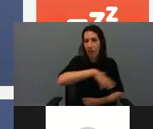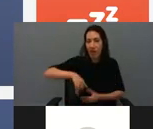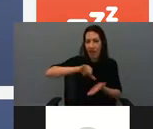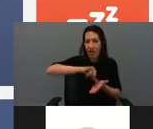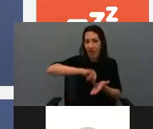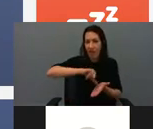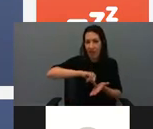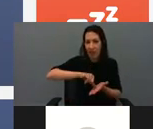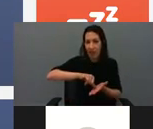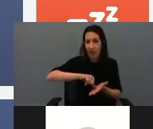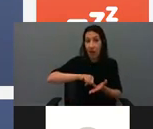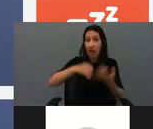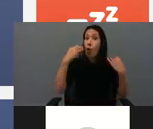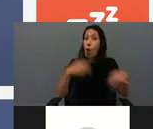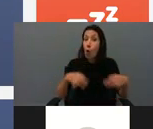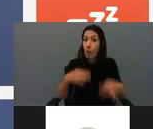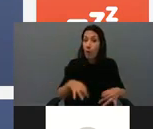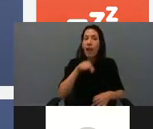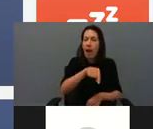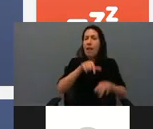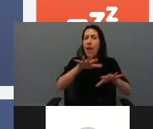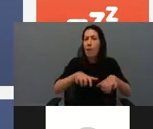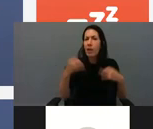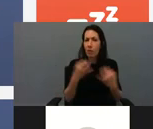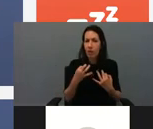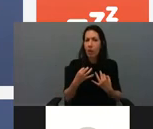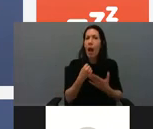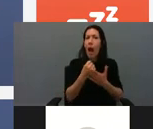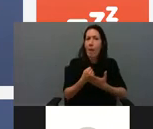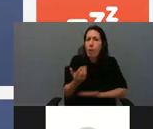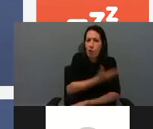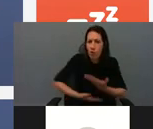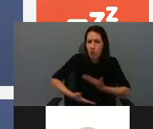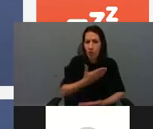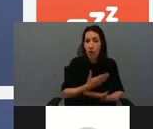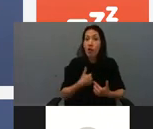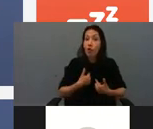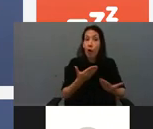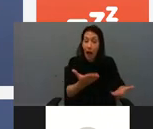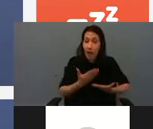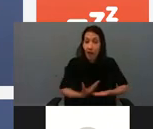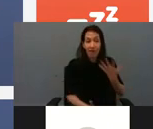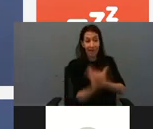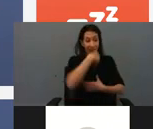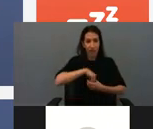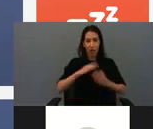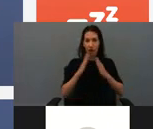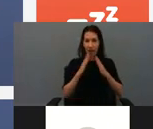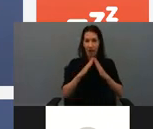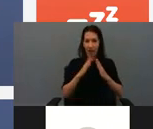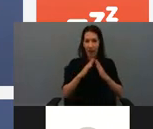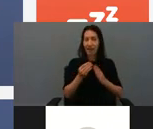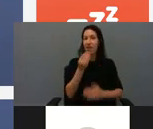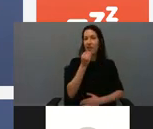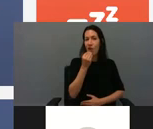barrio, barrio que era muy humilde en el que aprendimos a apoyarnos. Les invitaba a veces a comer en casa y